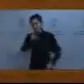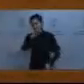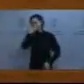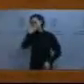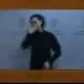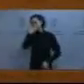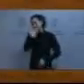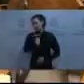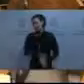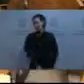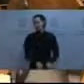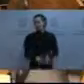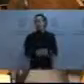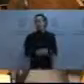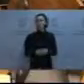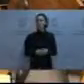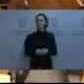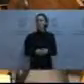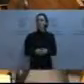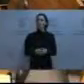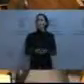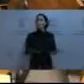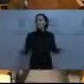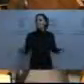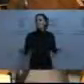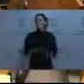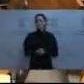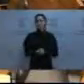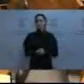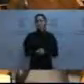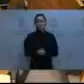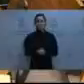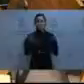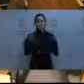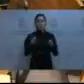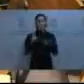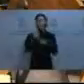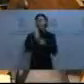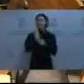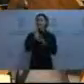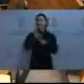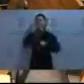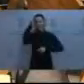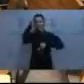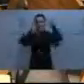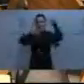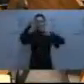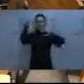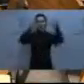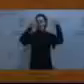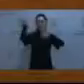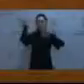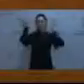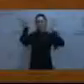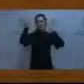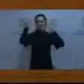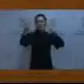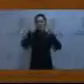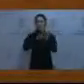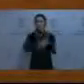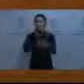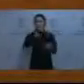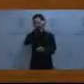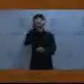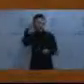es absoluta. Es absoluta. O sea, y es que ustedes no se presentan a la batalla de las ideas. Porque ustedes incomparecen en la batalla de las ideas en los